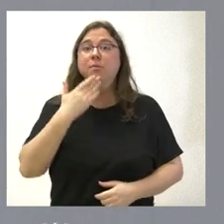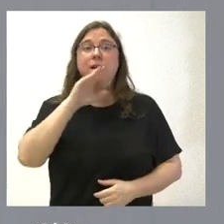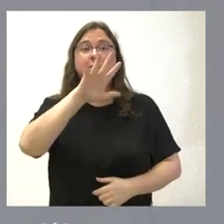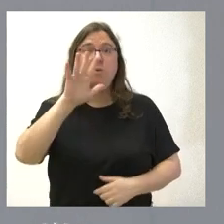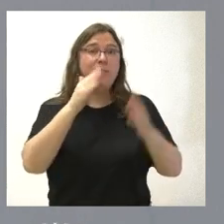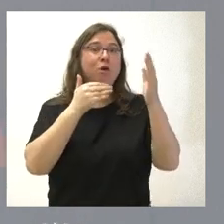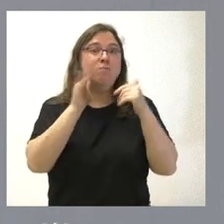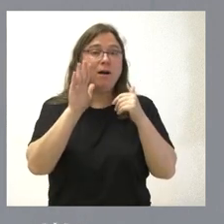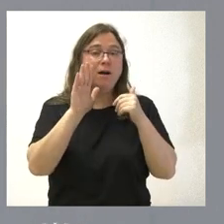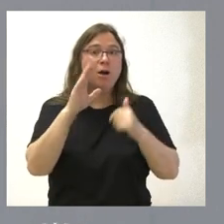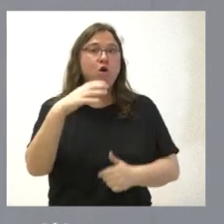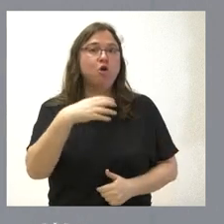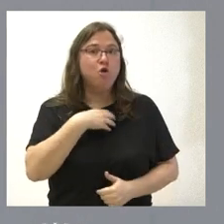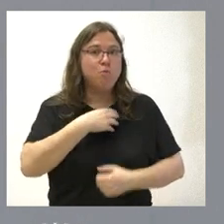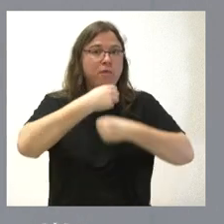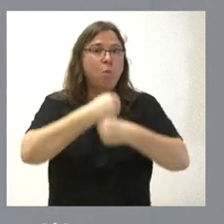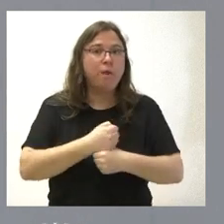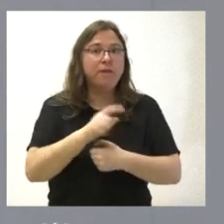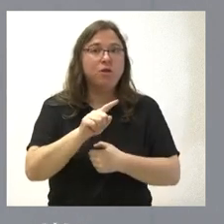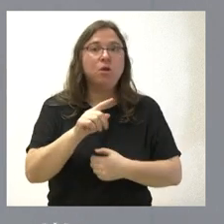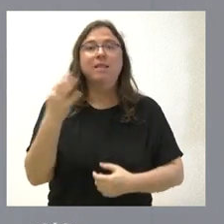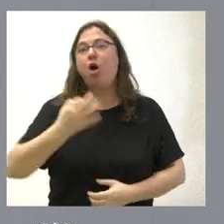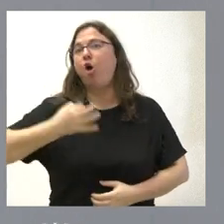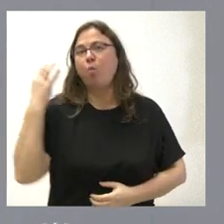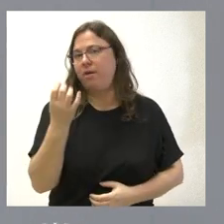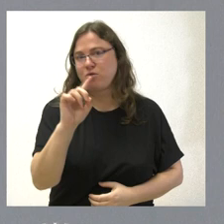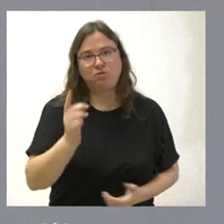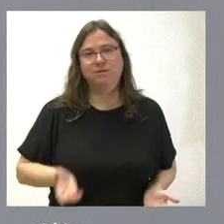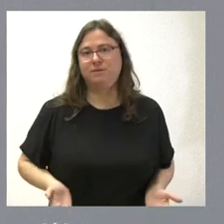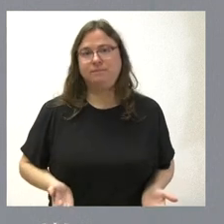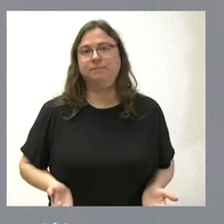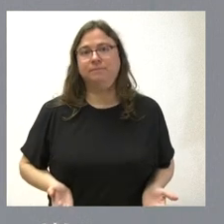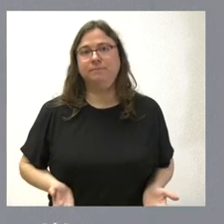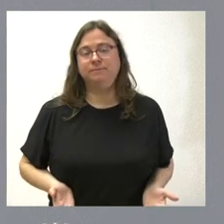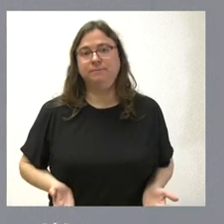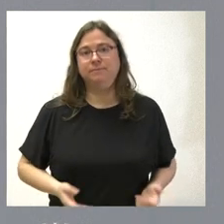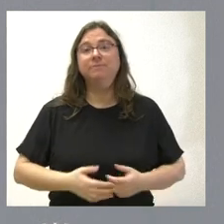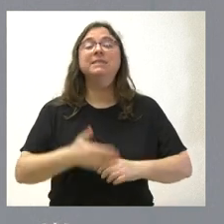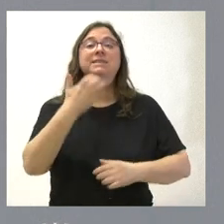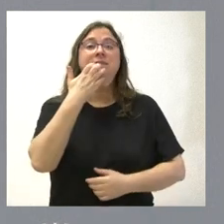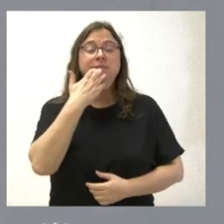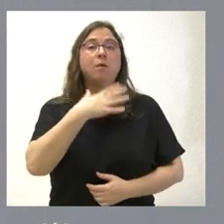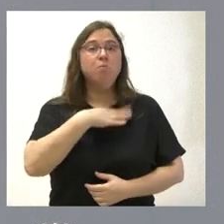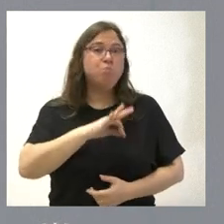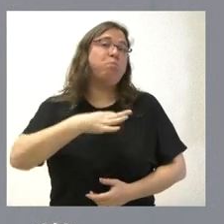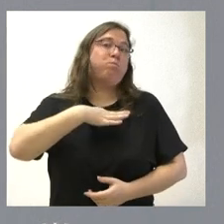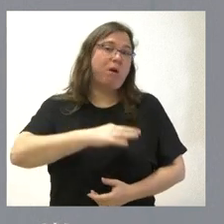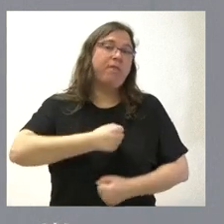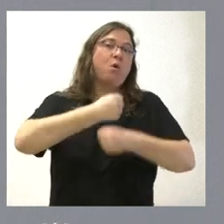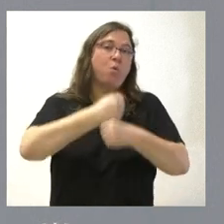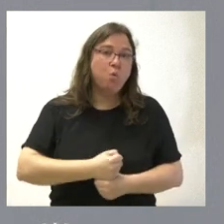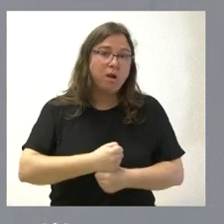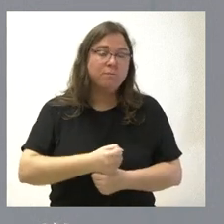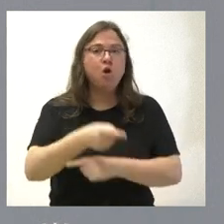años no es que no puedan hacer guardia es que no tienen la obligación de hacerla por tanto sí pueden hacer guardia pero no tienen la